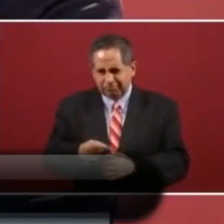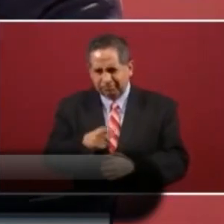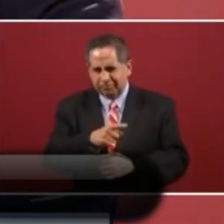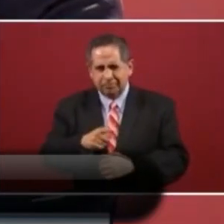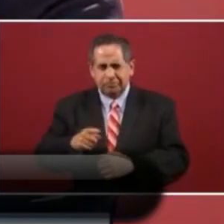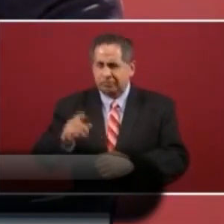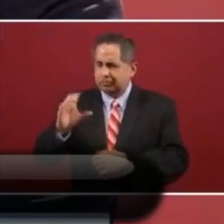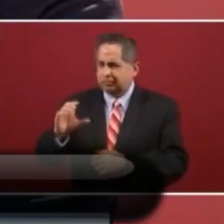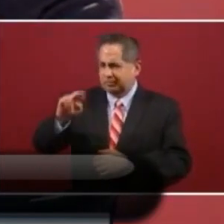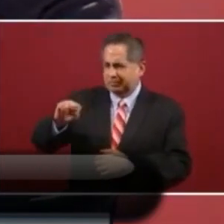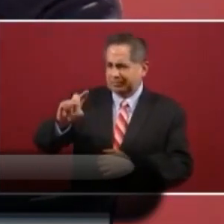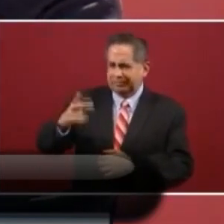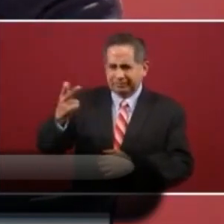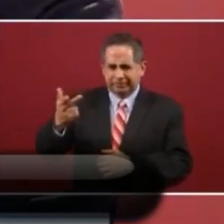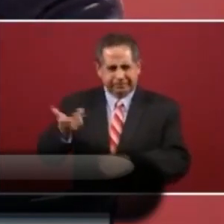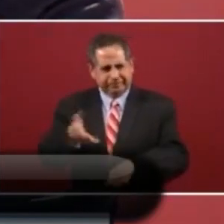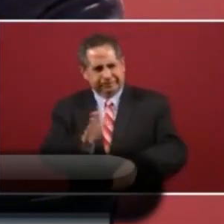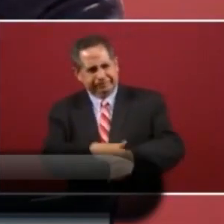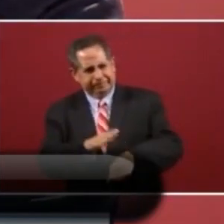Comisión de Derechos Humanos